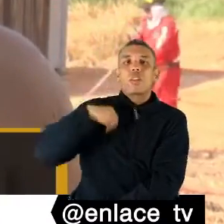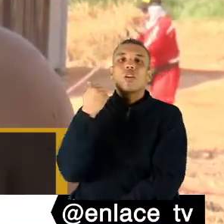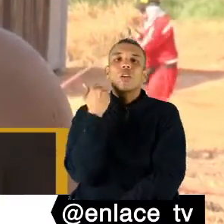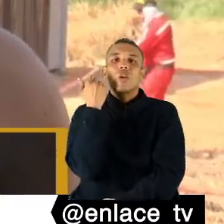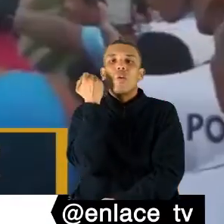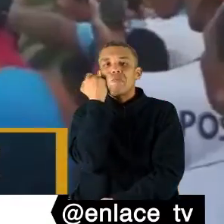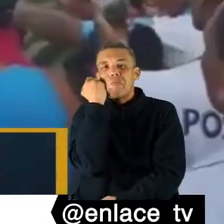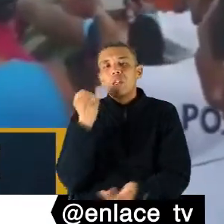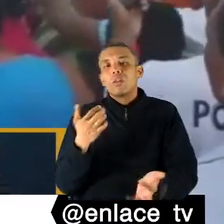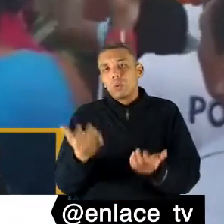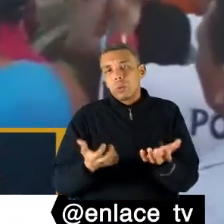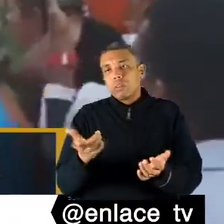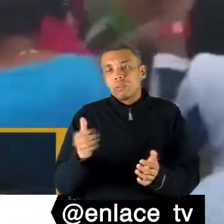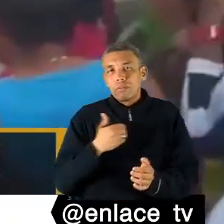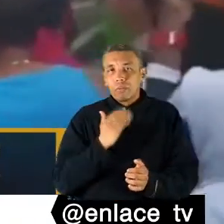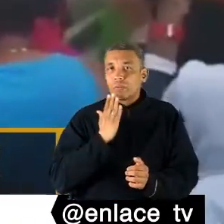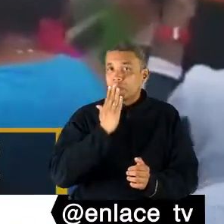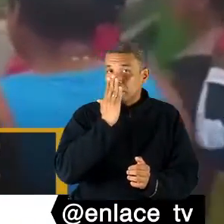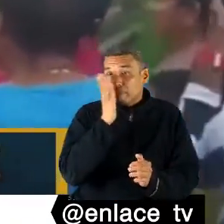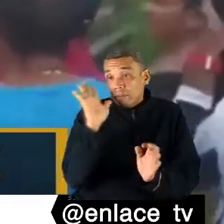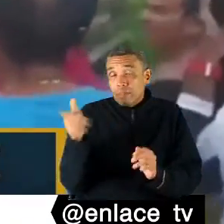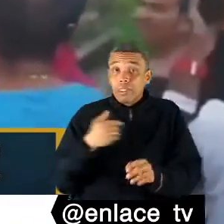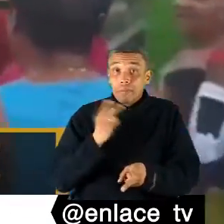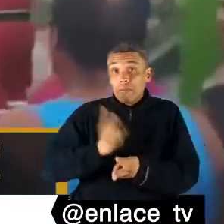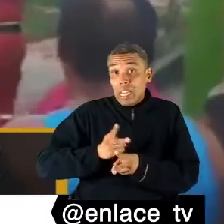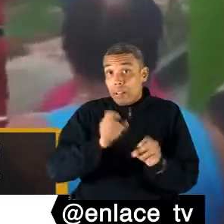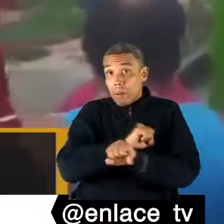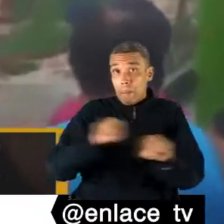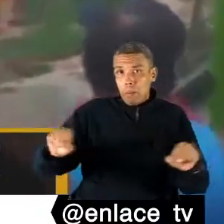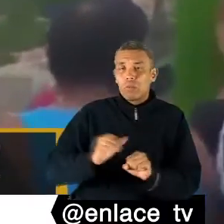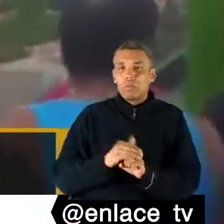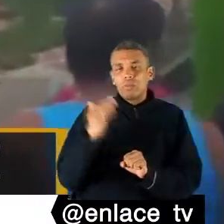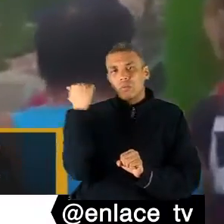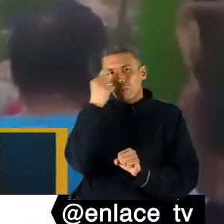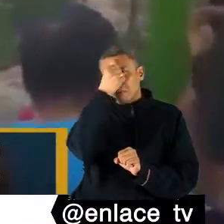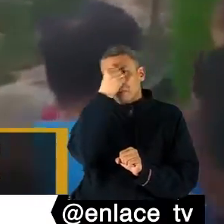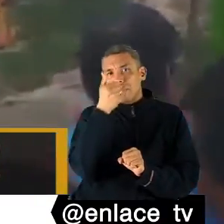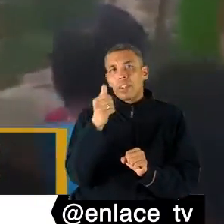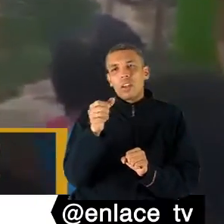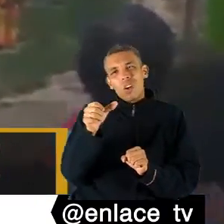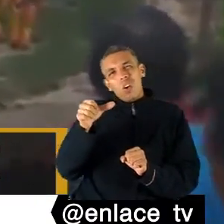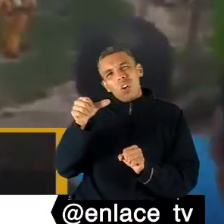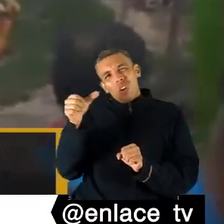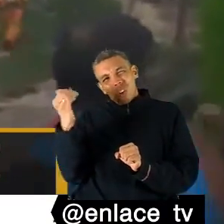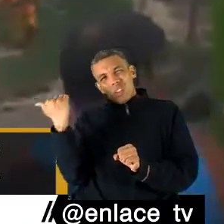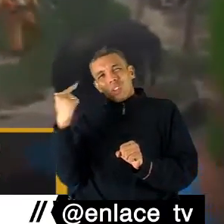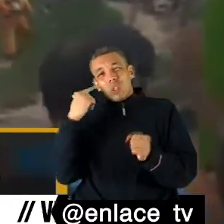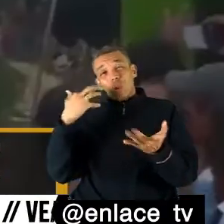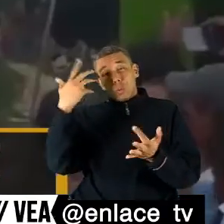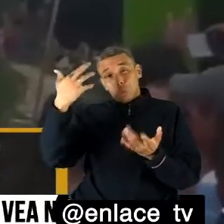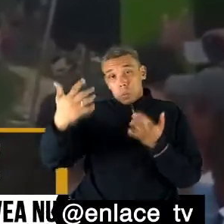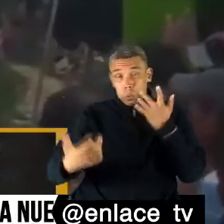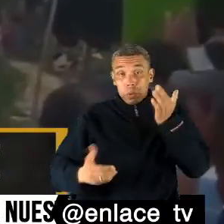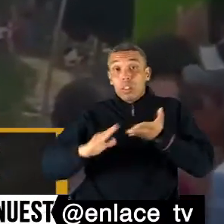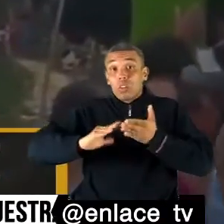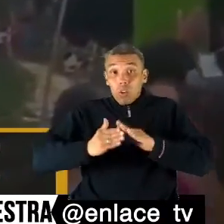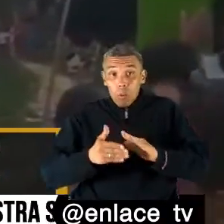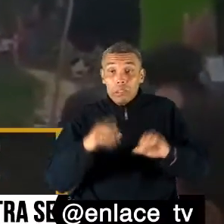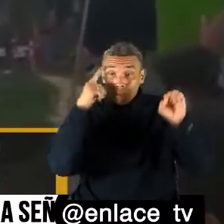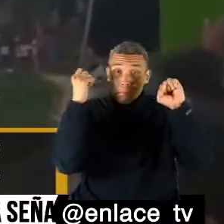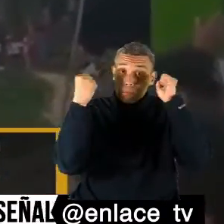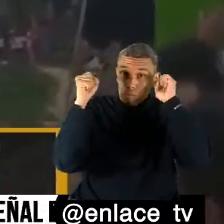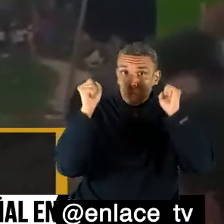candela subiendo. Vale decir que la noche del domingo en este mismo sector, barrio La Paz, se registró otra conflagración que alarmó a los ciudadanos. De allí el llamado que se hace